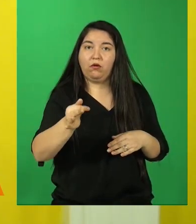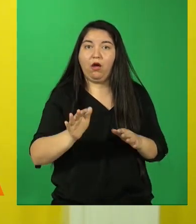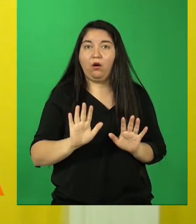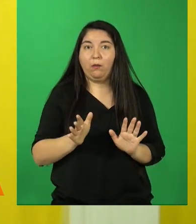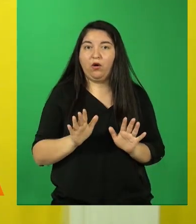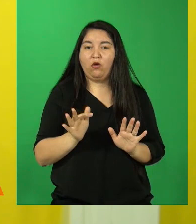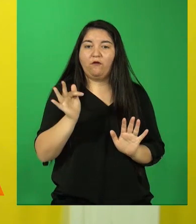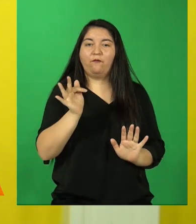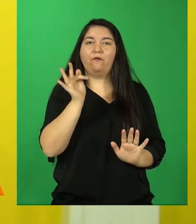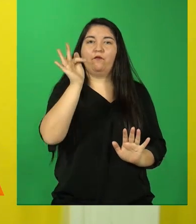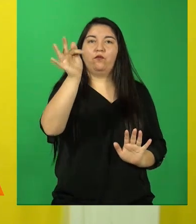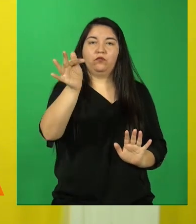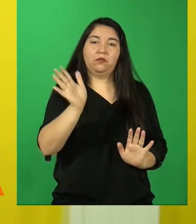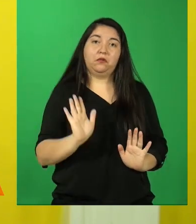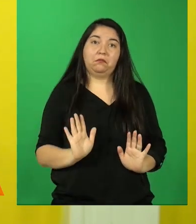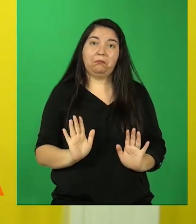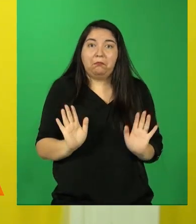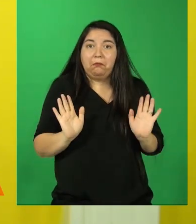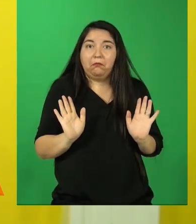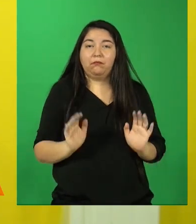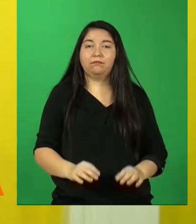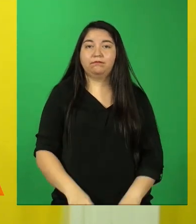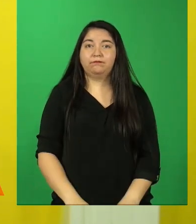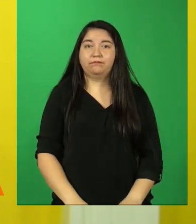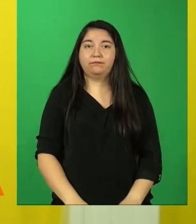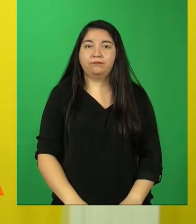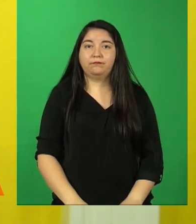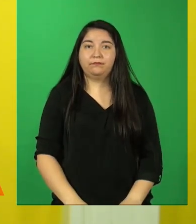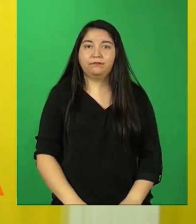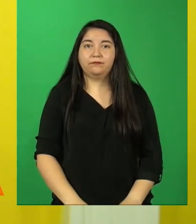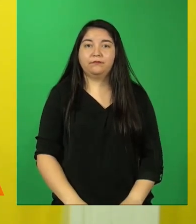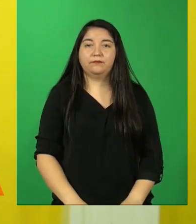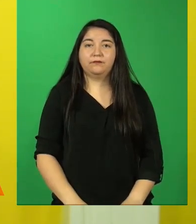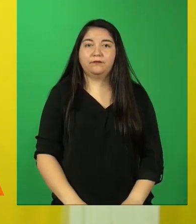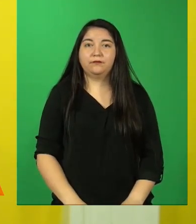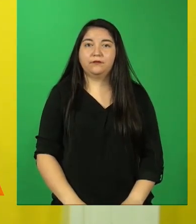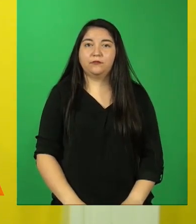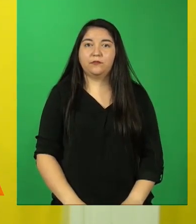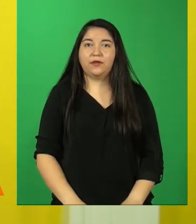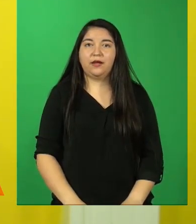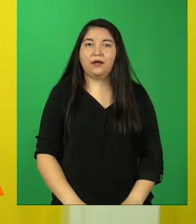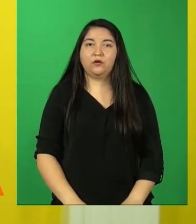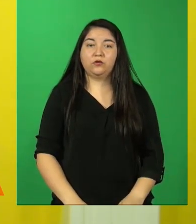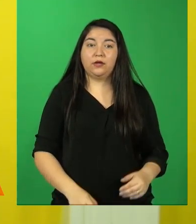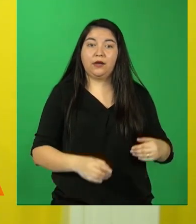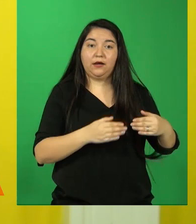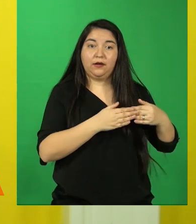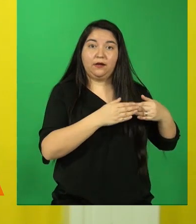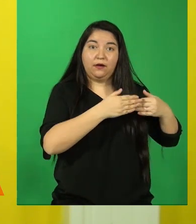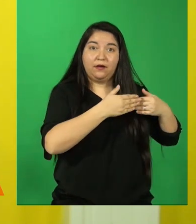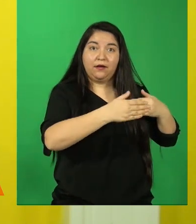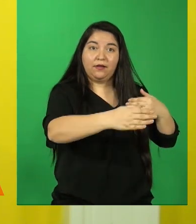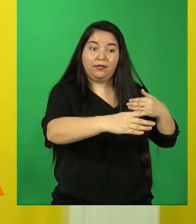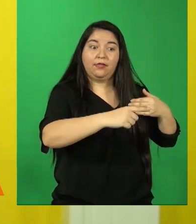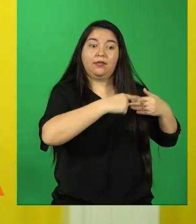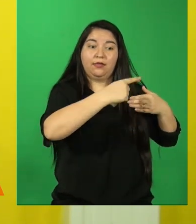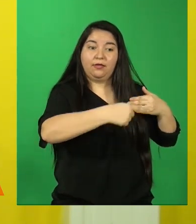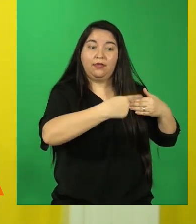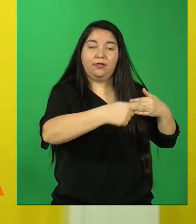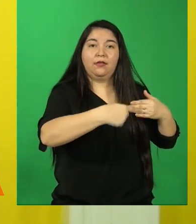cuento futurista. Entonces, es la duración,